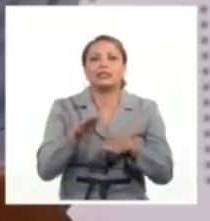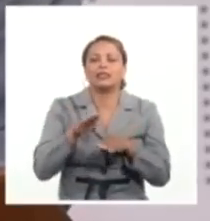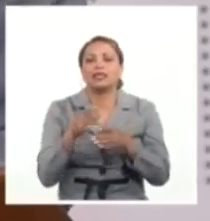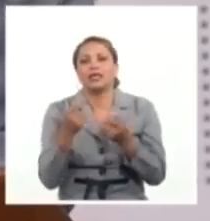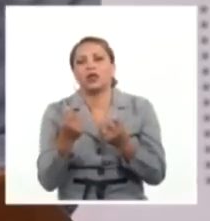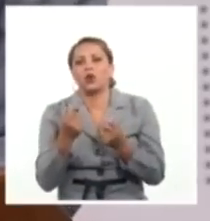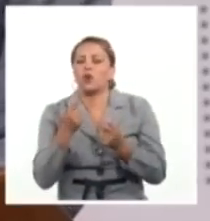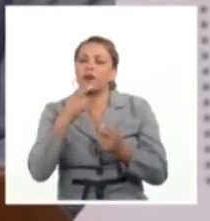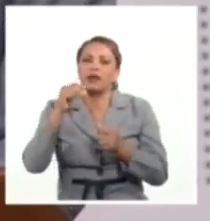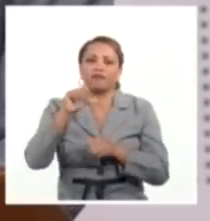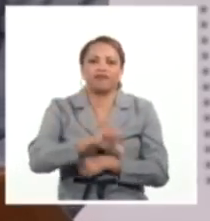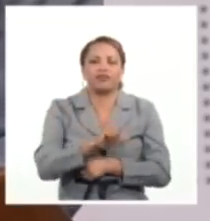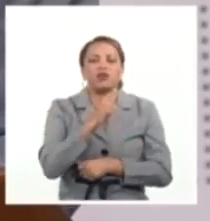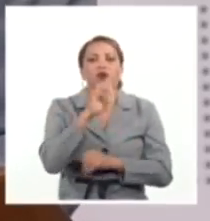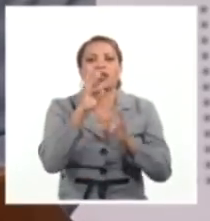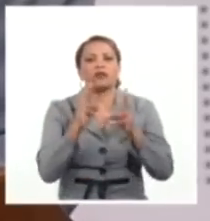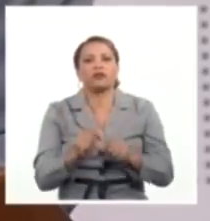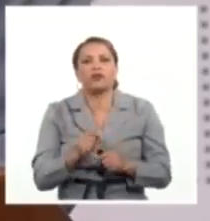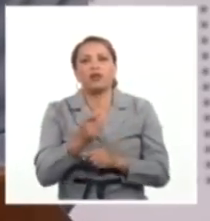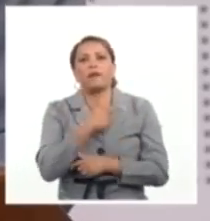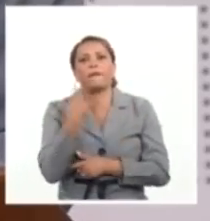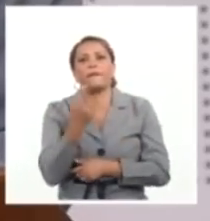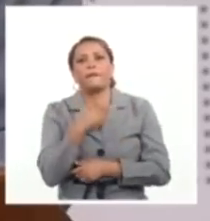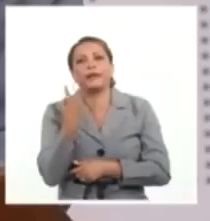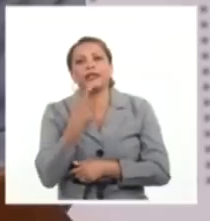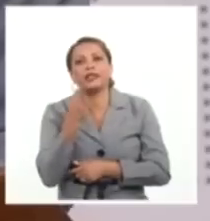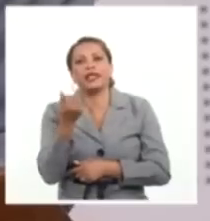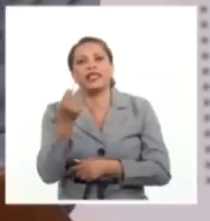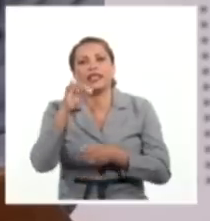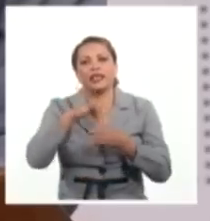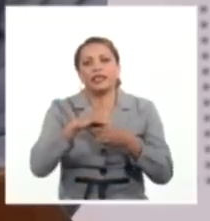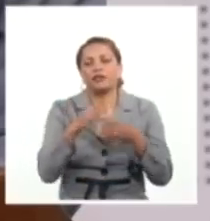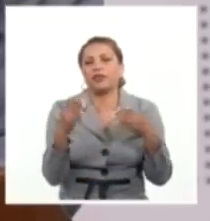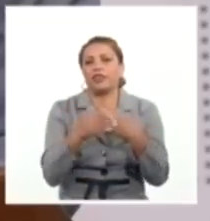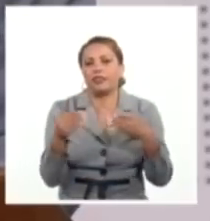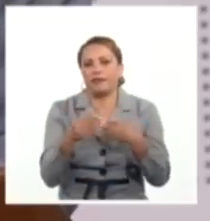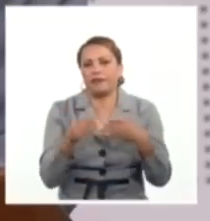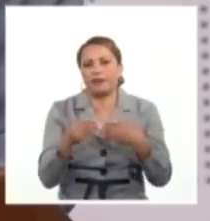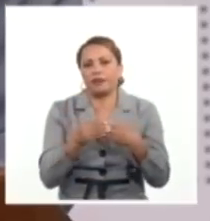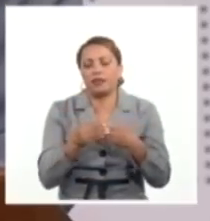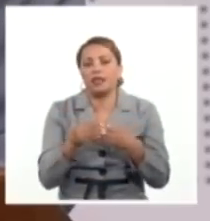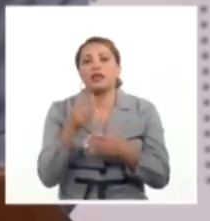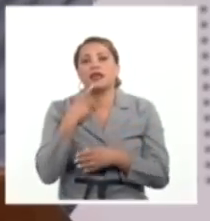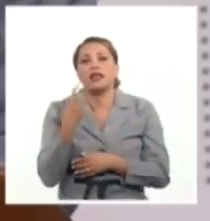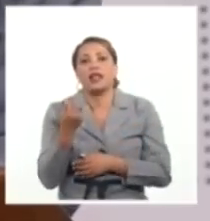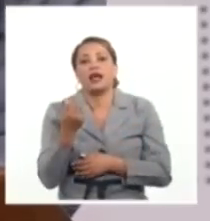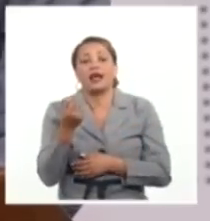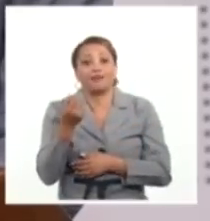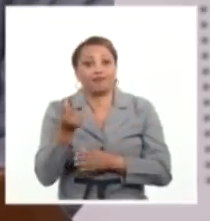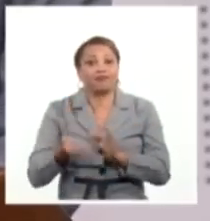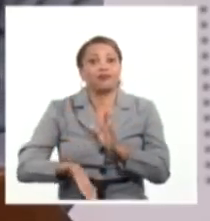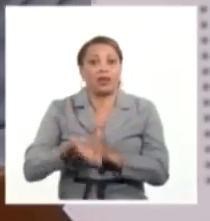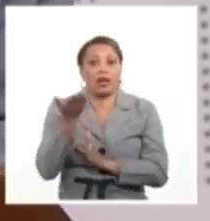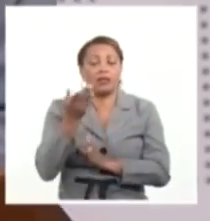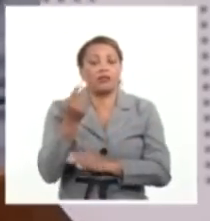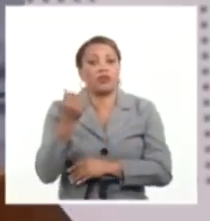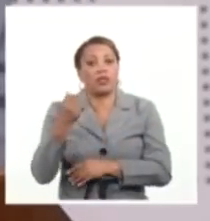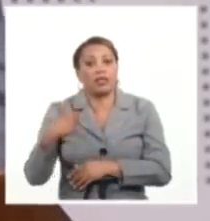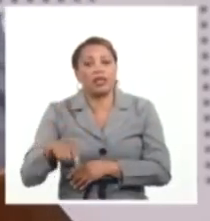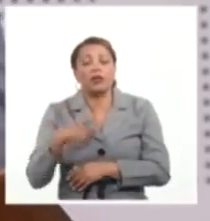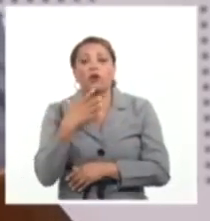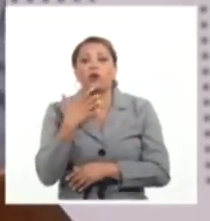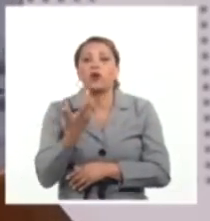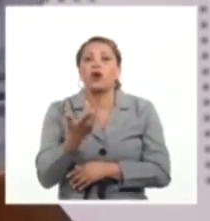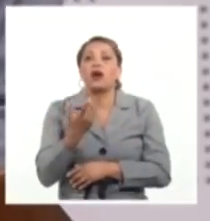macroeconómicos como resultado de la pérdida de ingresos en divisas, los elevados déficits fiscales, el incremento de los ingresos